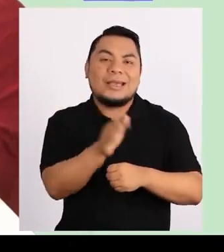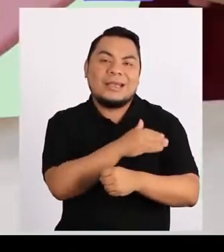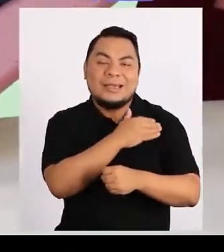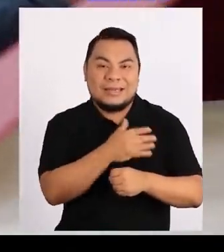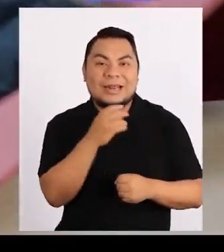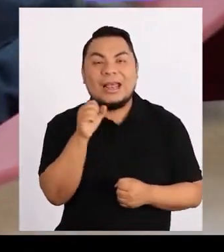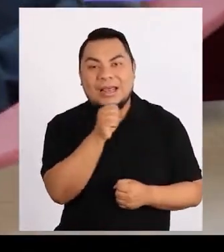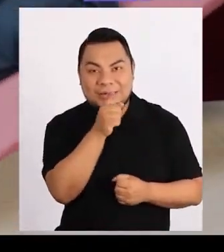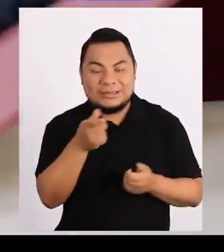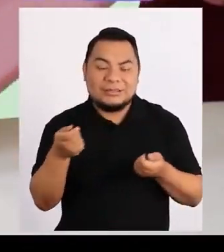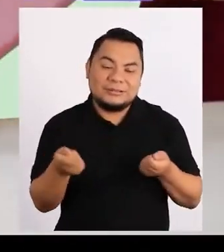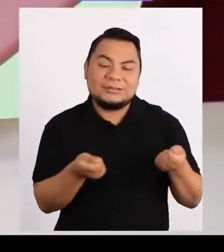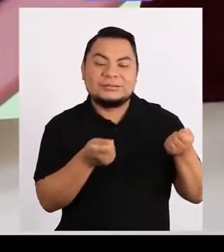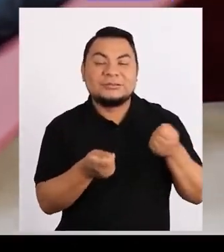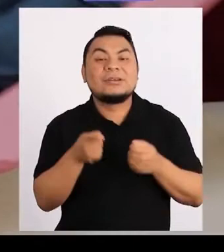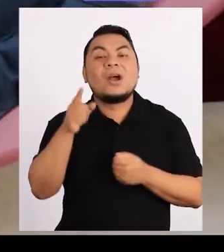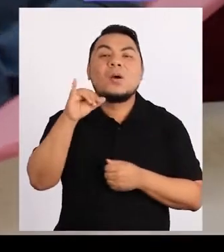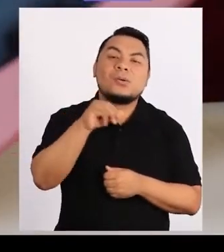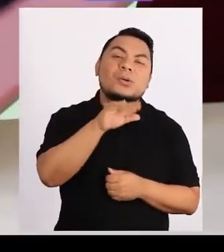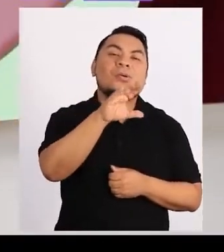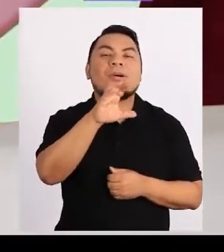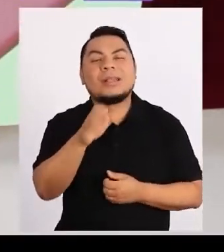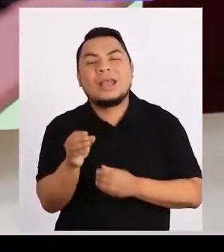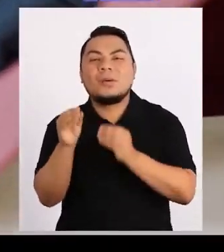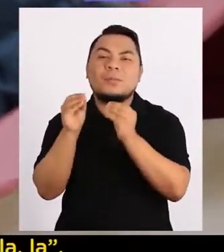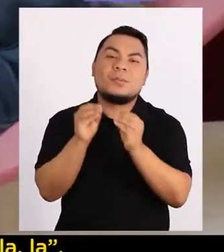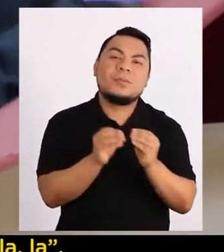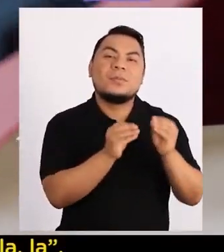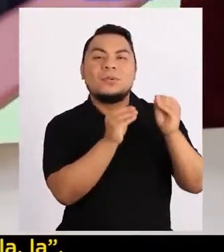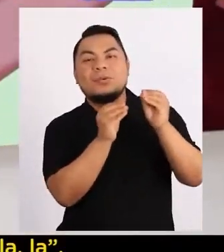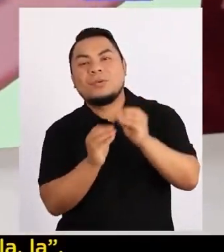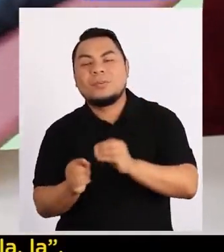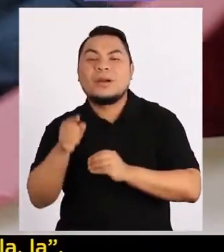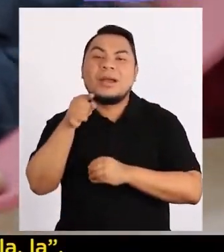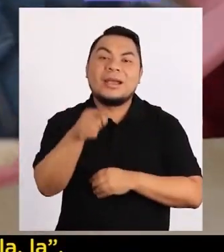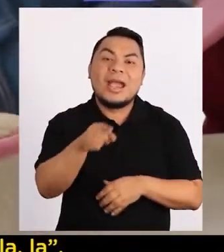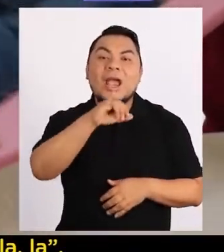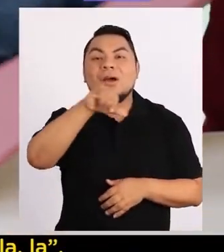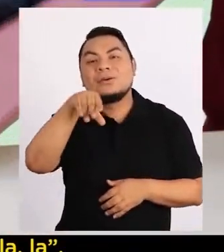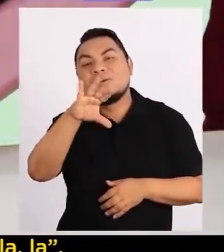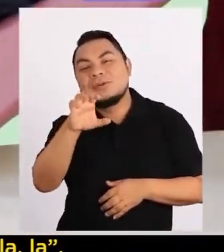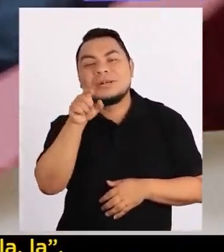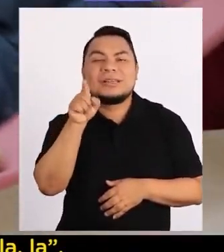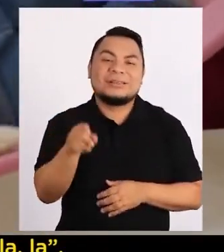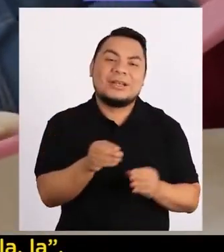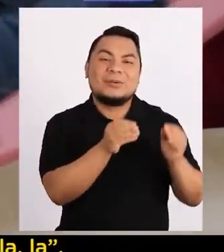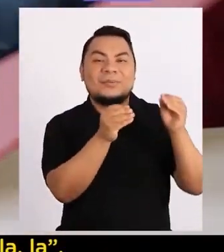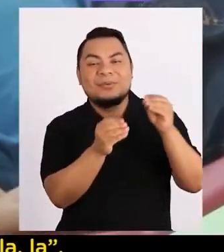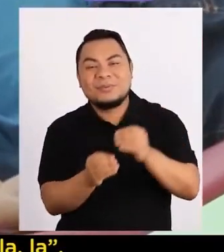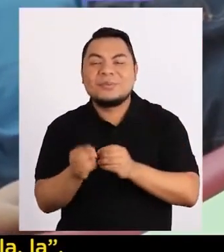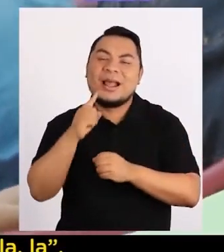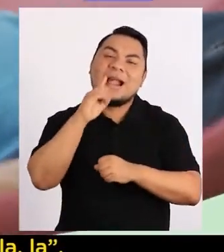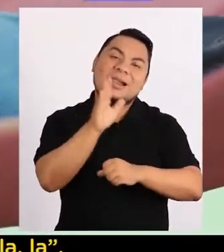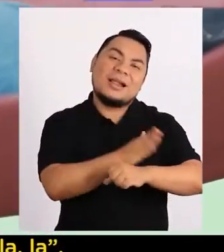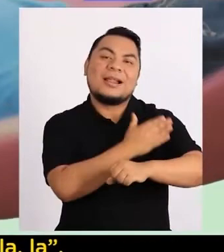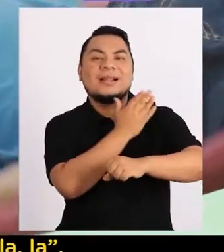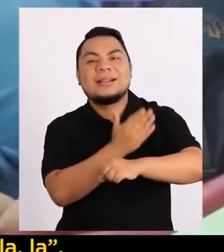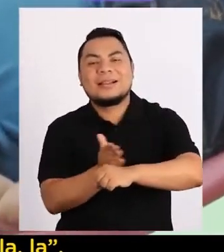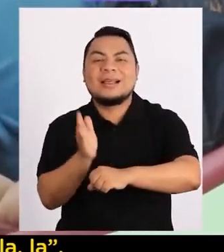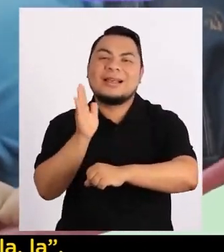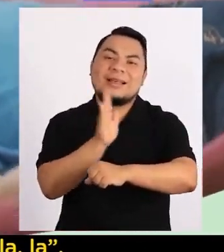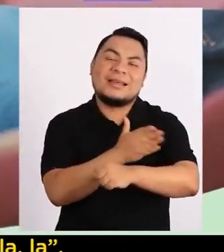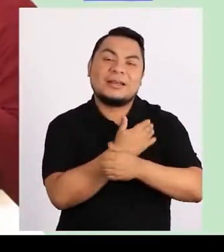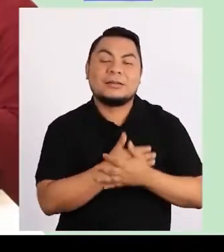canción. Jorge se está moviendo y Jorge se está moviendo, tra la la la la